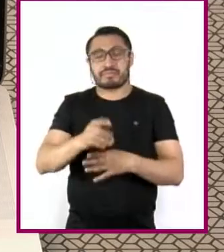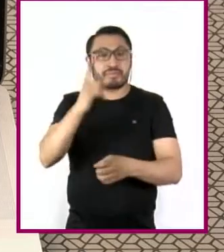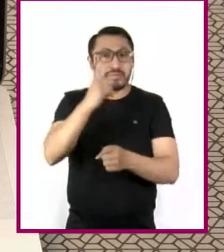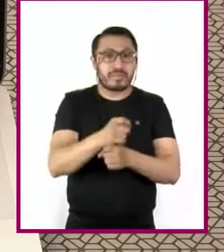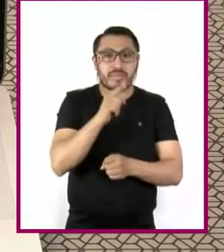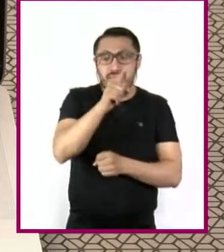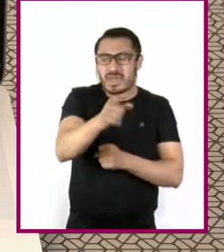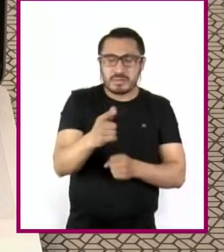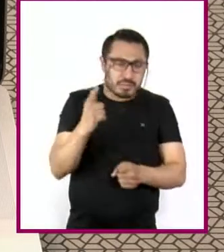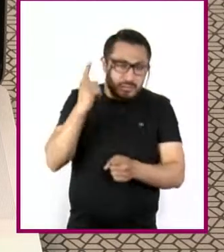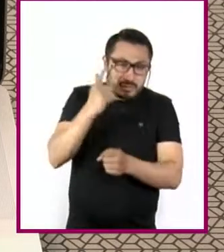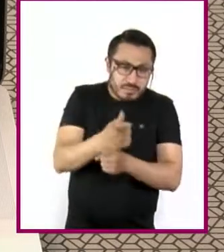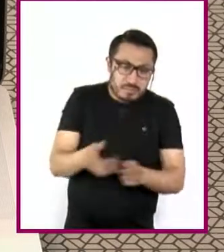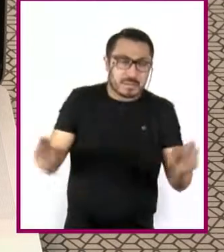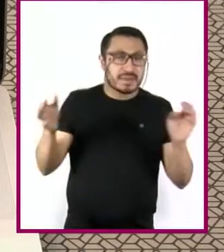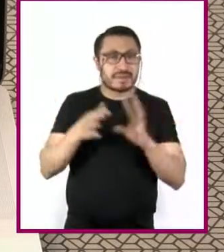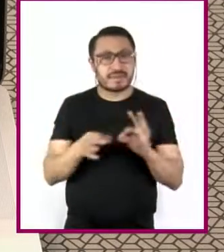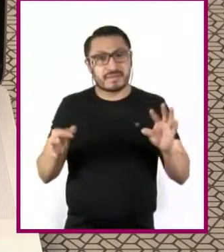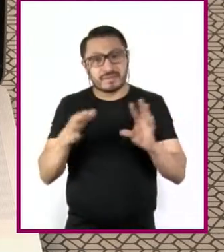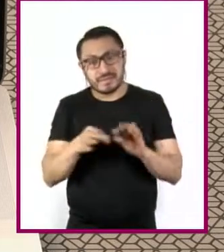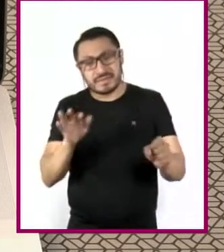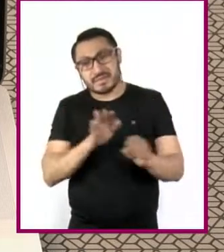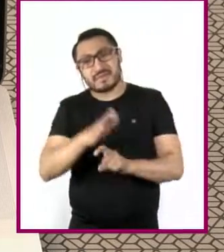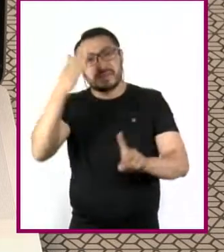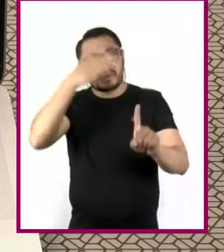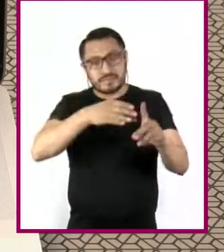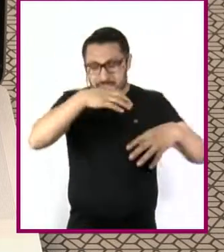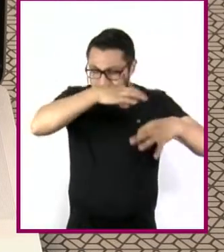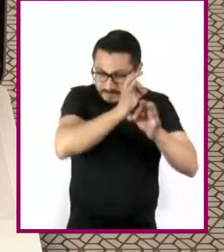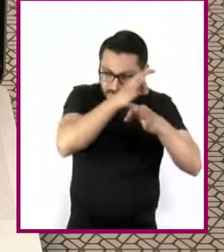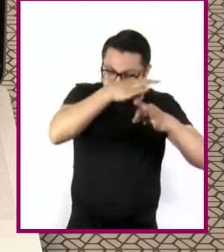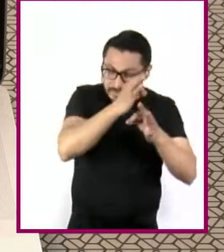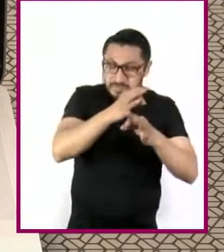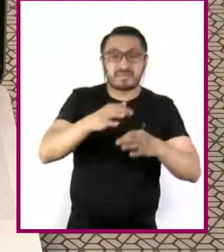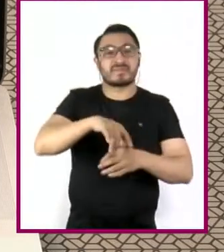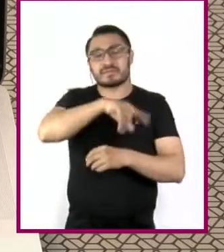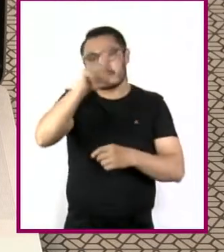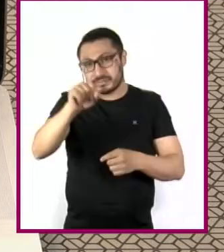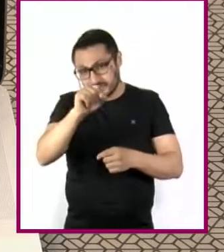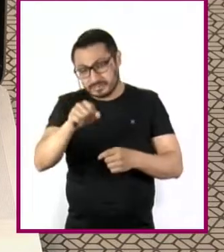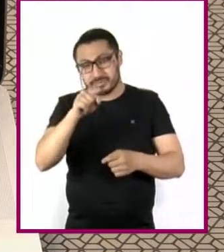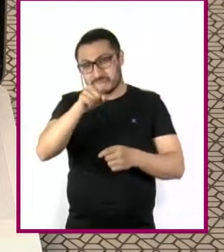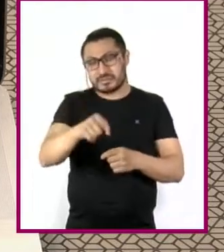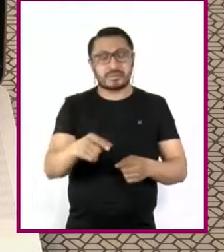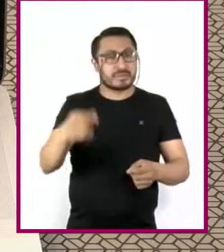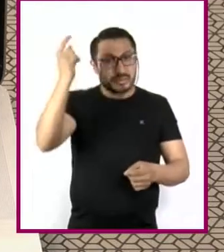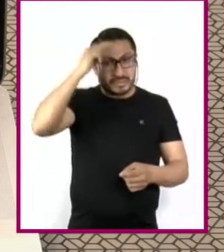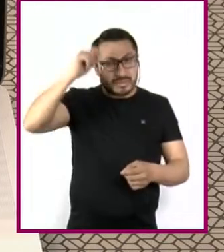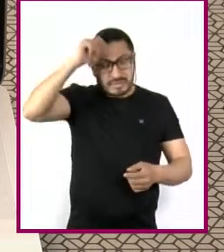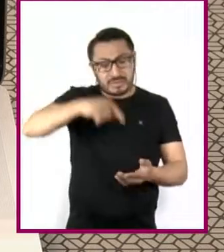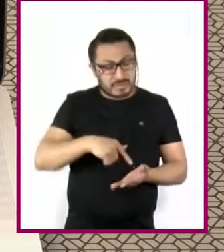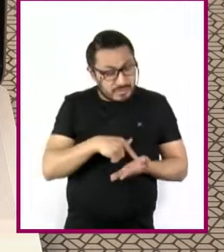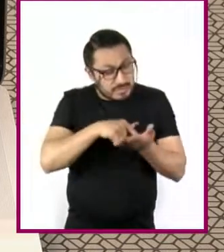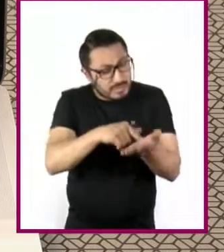definir qué necesito analizar. Después hay que plantear un muestreo